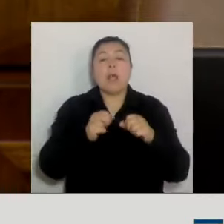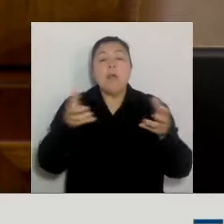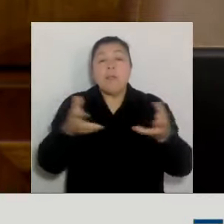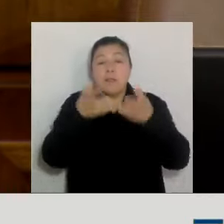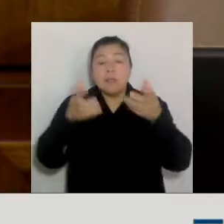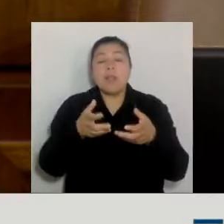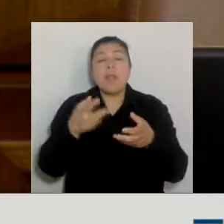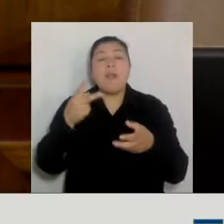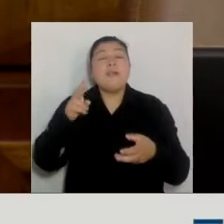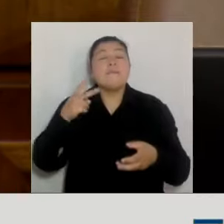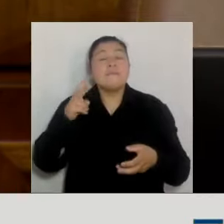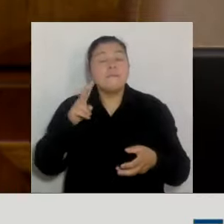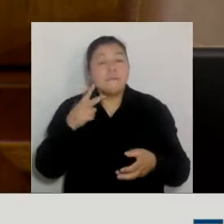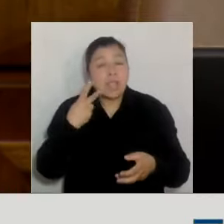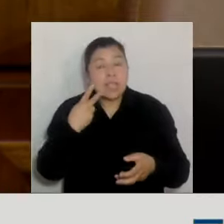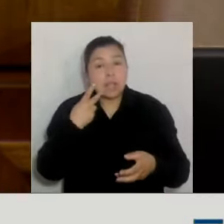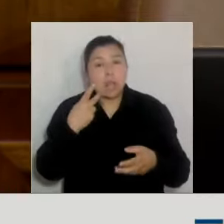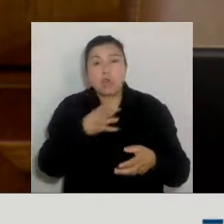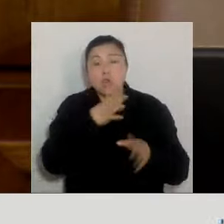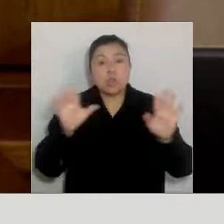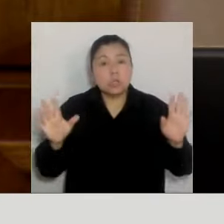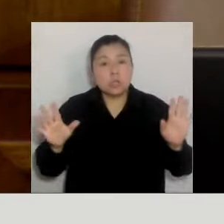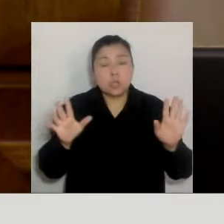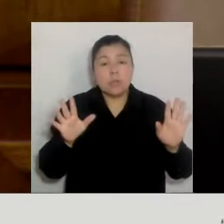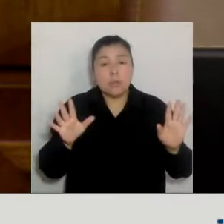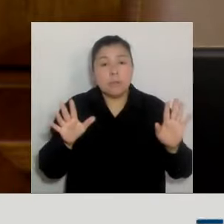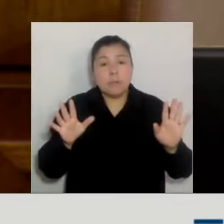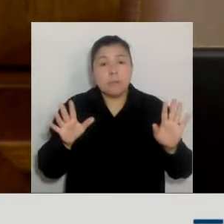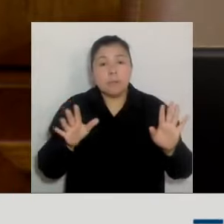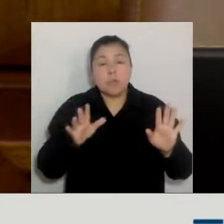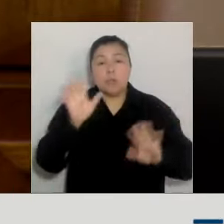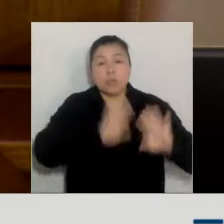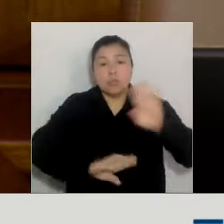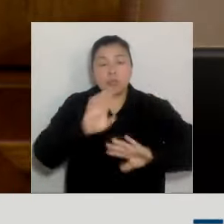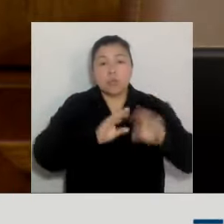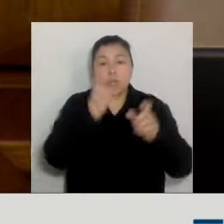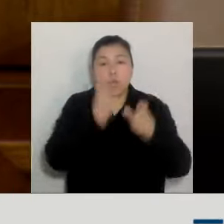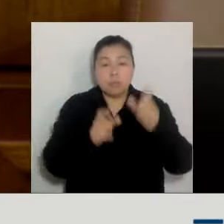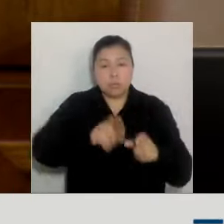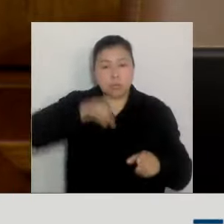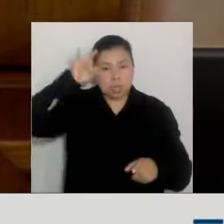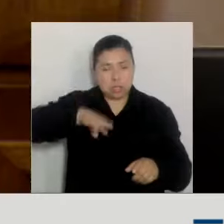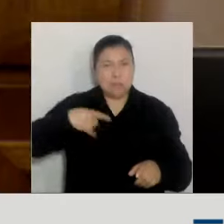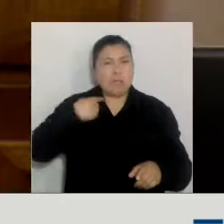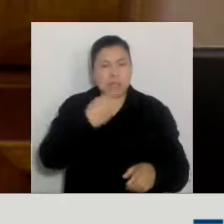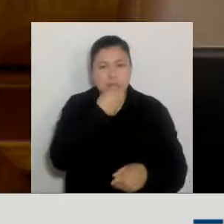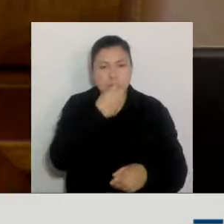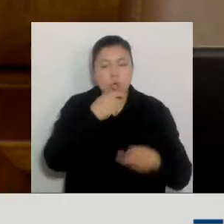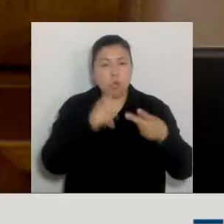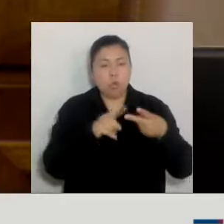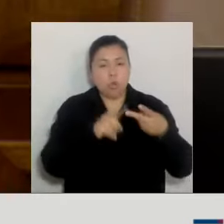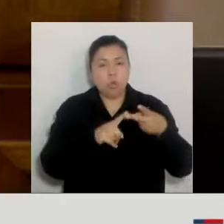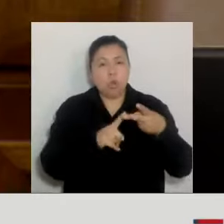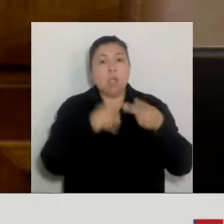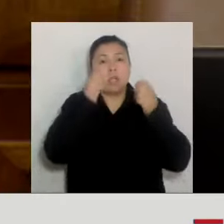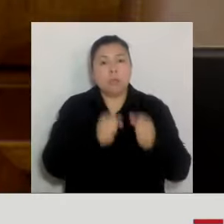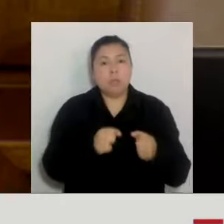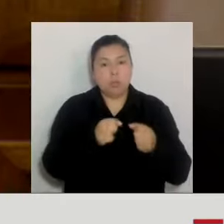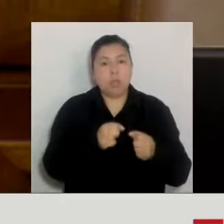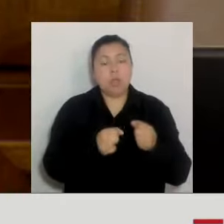sé efectivamente hay que resguardar la Por una parte que los consumidores sepan qué es lo que están consumiendo Por otra parte que puedan seguir desempeñando